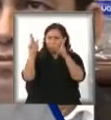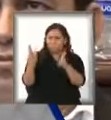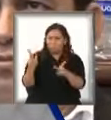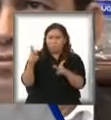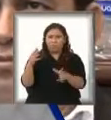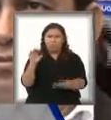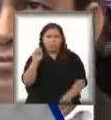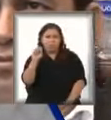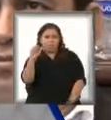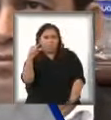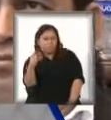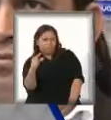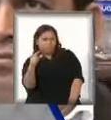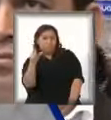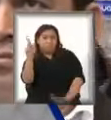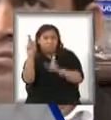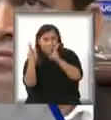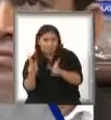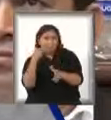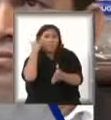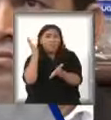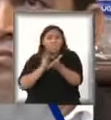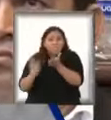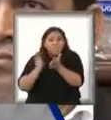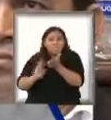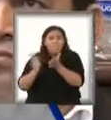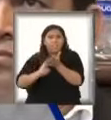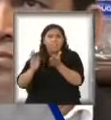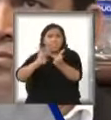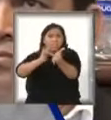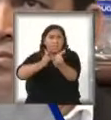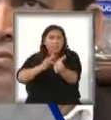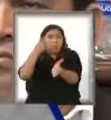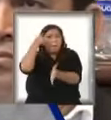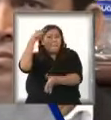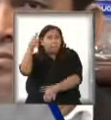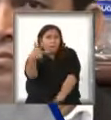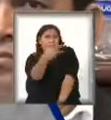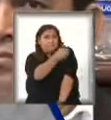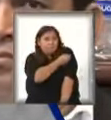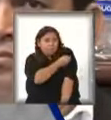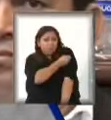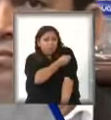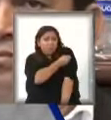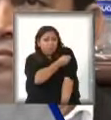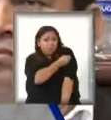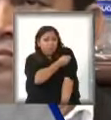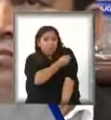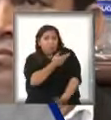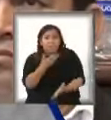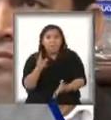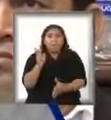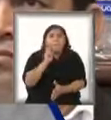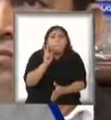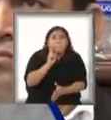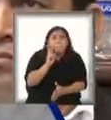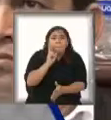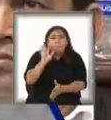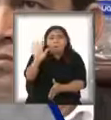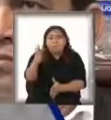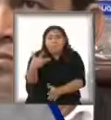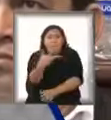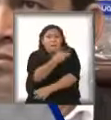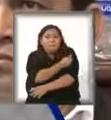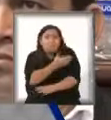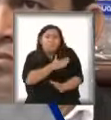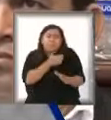y Ganadería queriendo comprar las medicinas para irle a vacunar o para irle, para ir a poner las vitaminas a una vaca que le esté